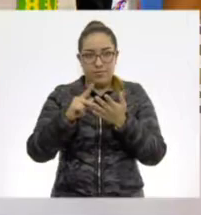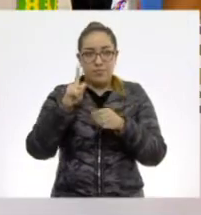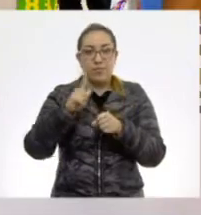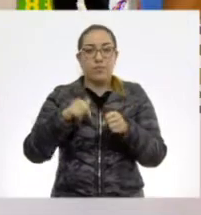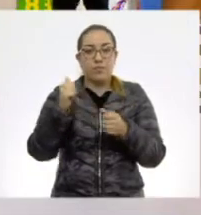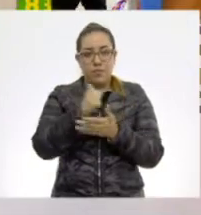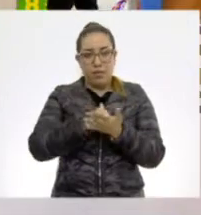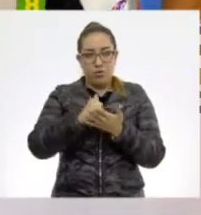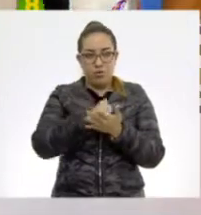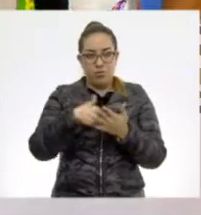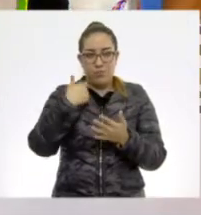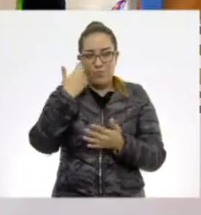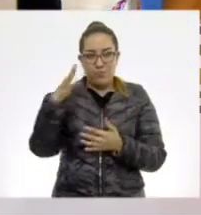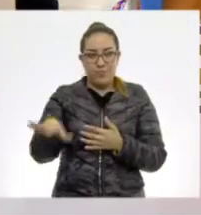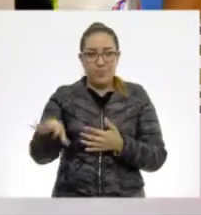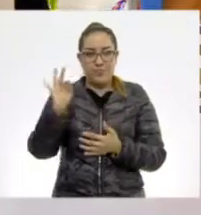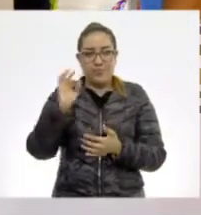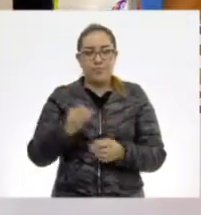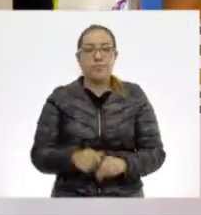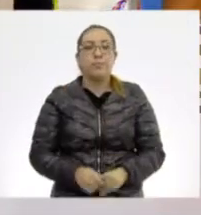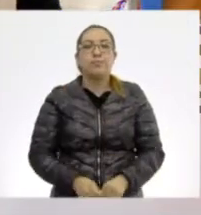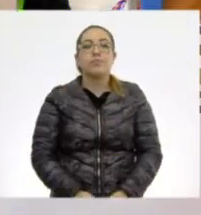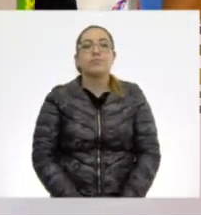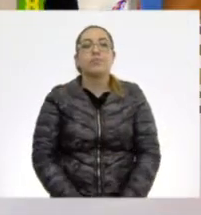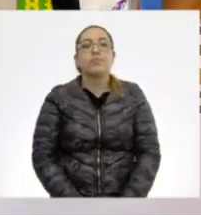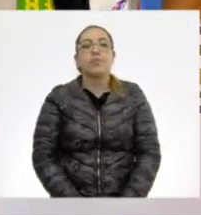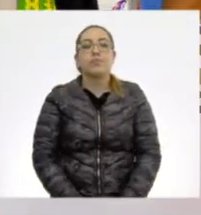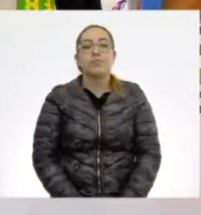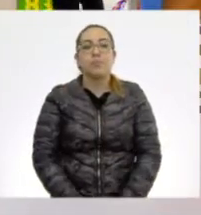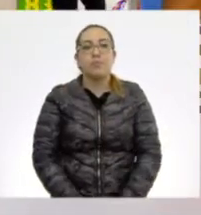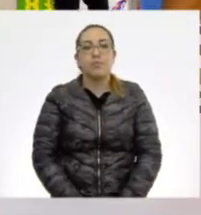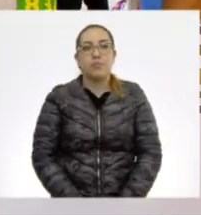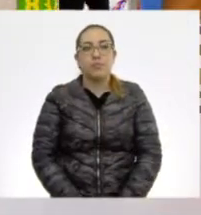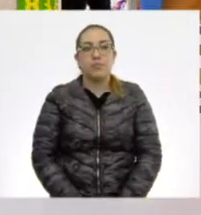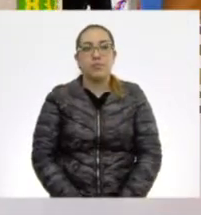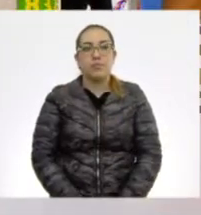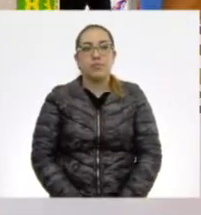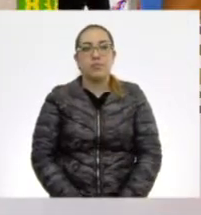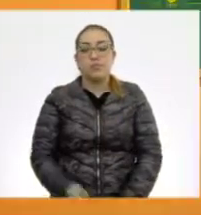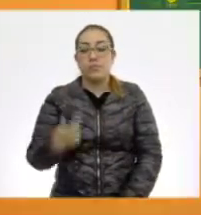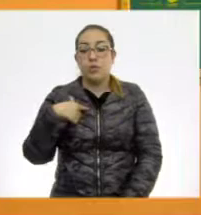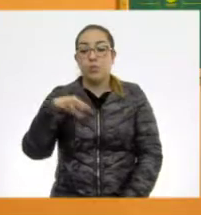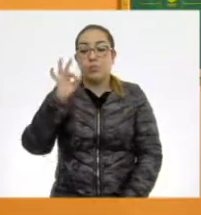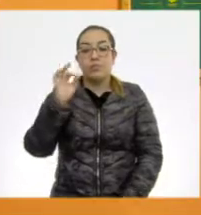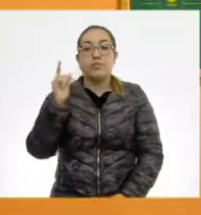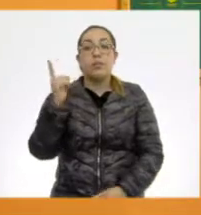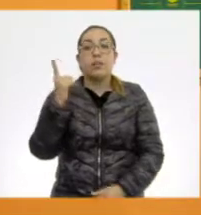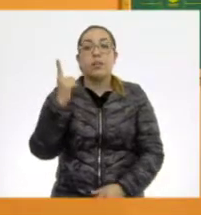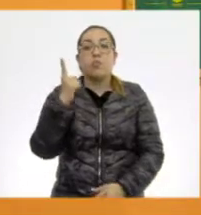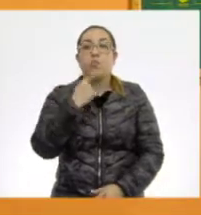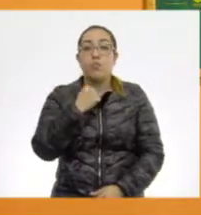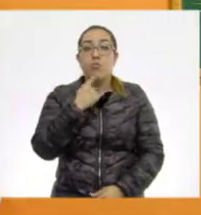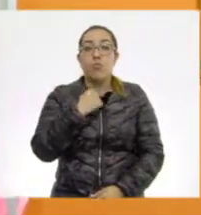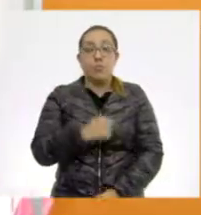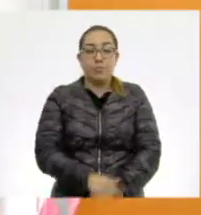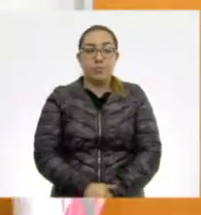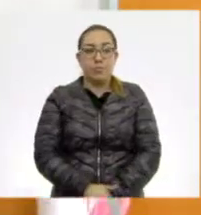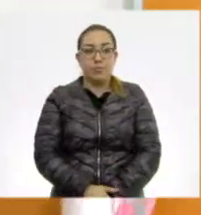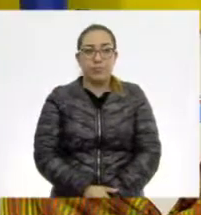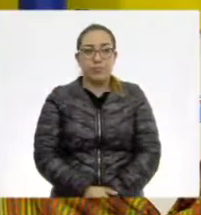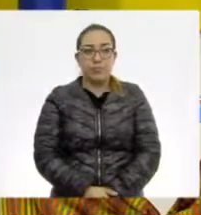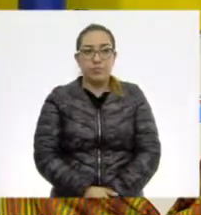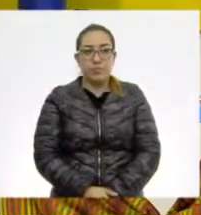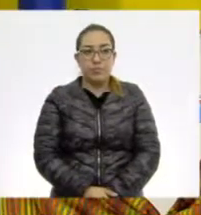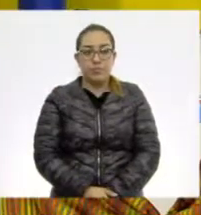azul. El azul. Entonces, el azul para ti, Pepe. Sí. Yo escojo el rojo. El rojo es mi color favorito. Muy bien. Entonces, vamos